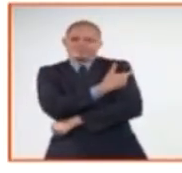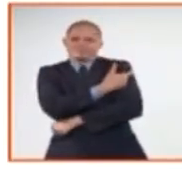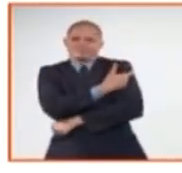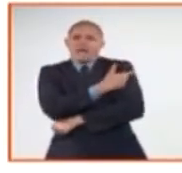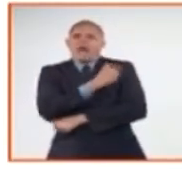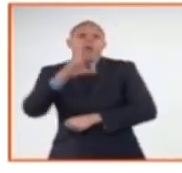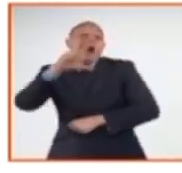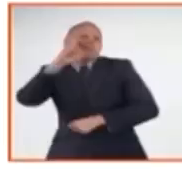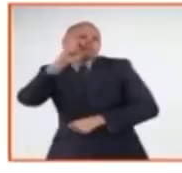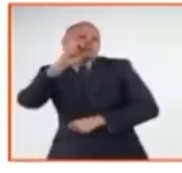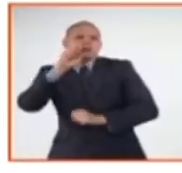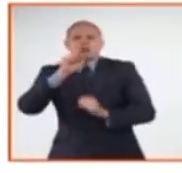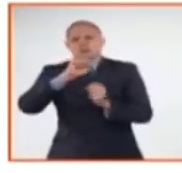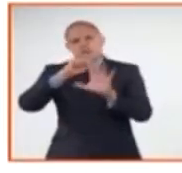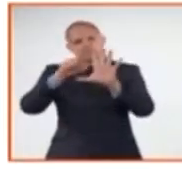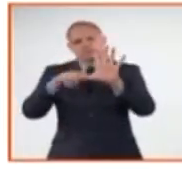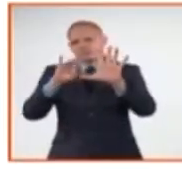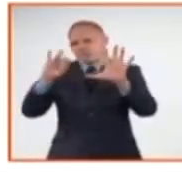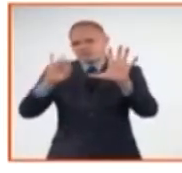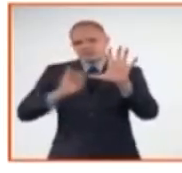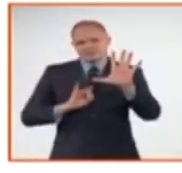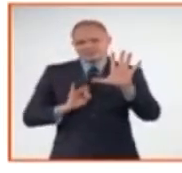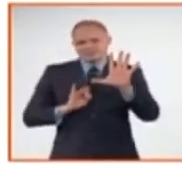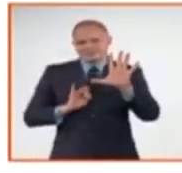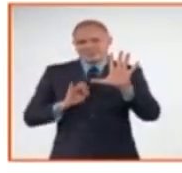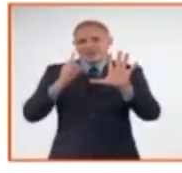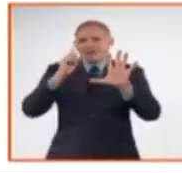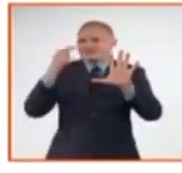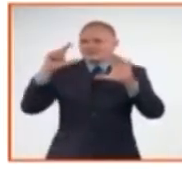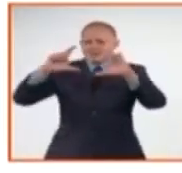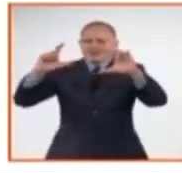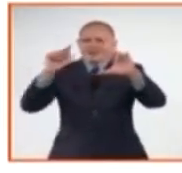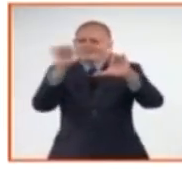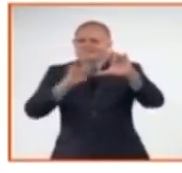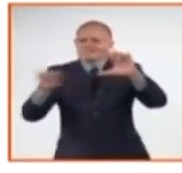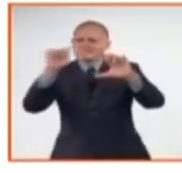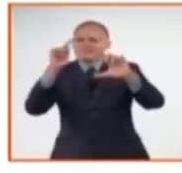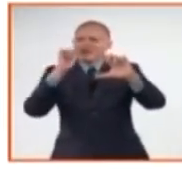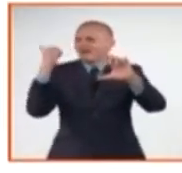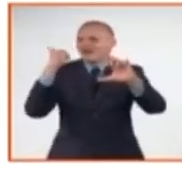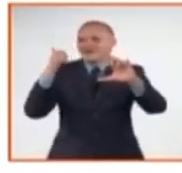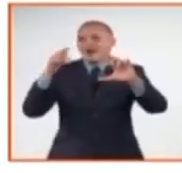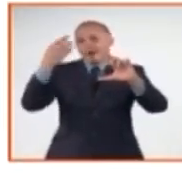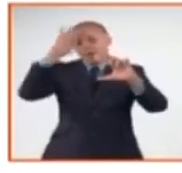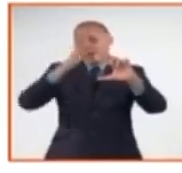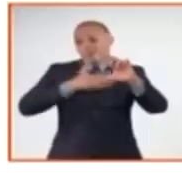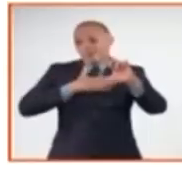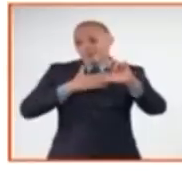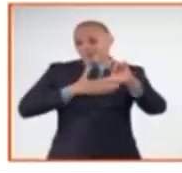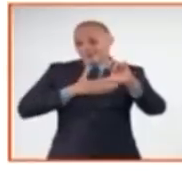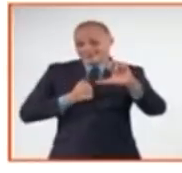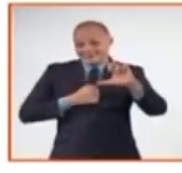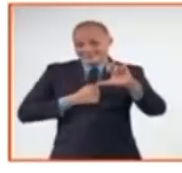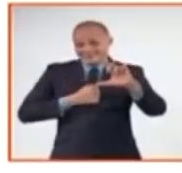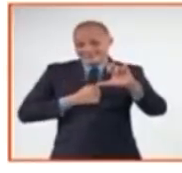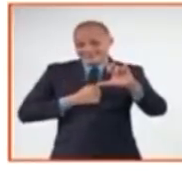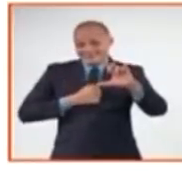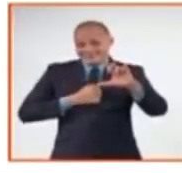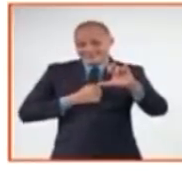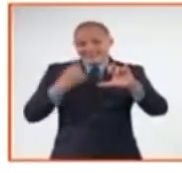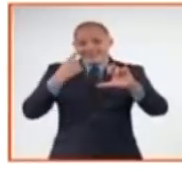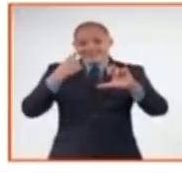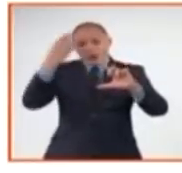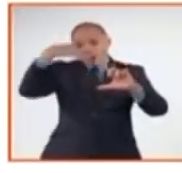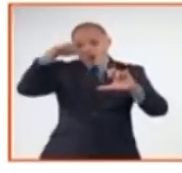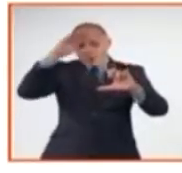yo marco ahí bueno esa es la es más vista del centro de ingeniería genética y biotecnológica y cerveza y 69